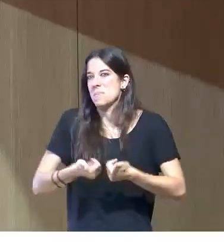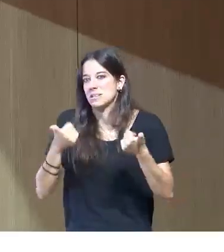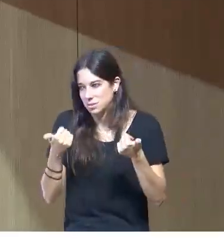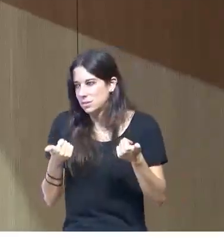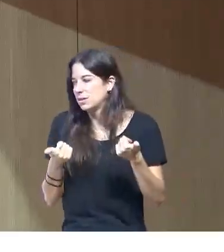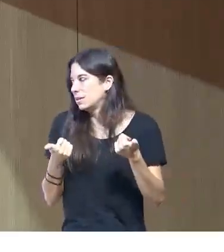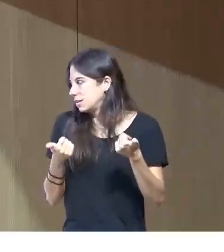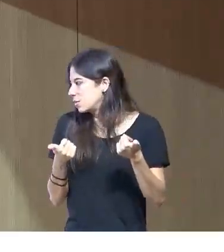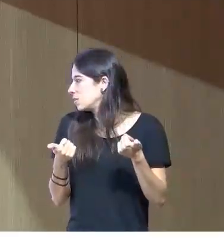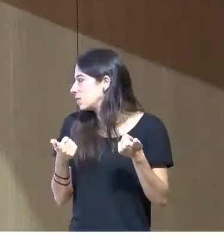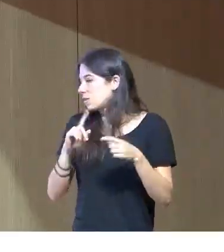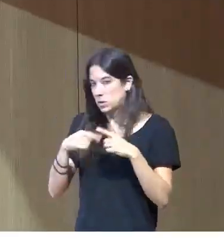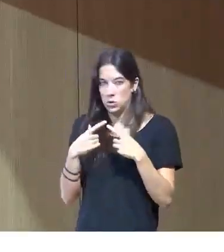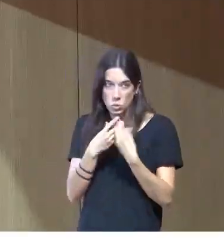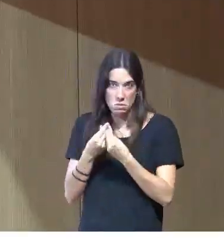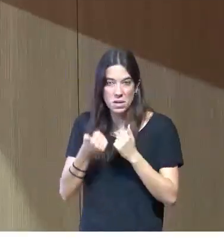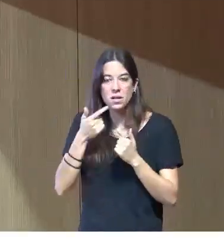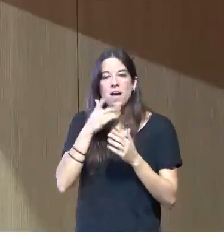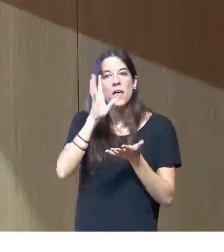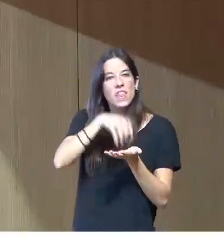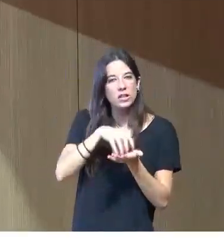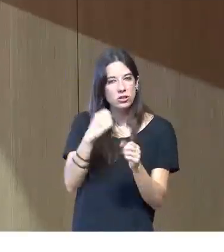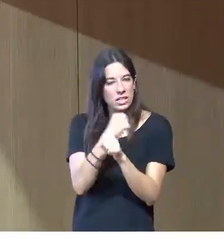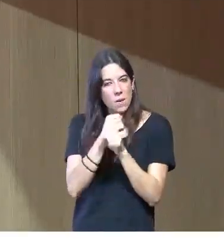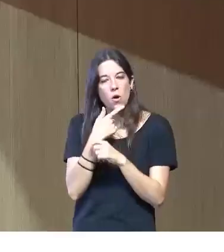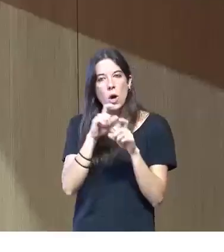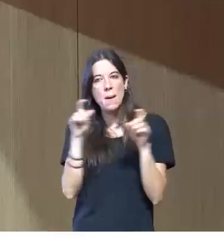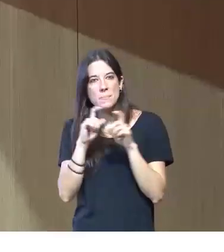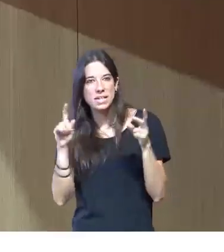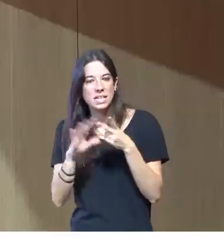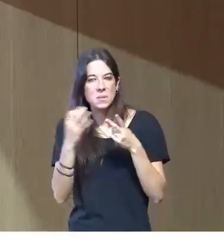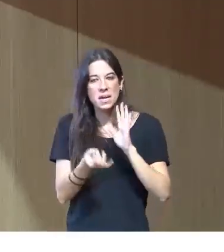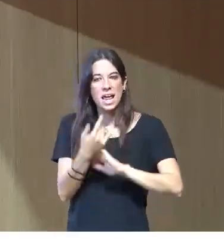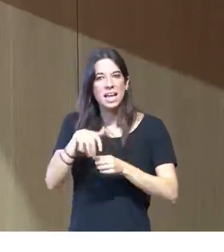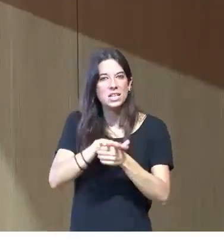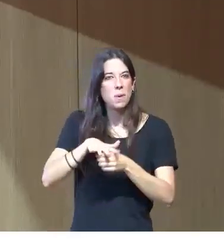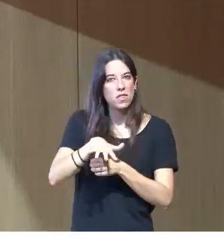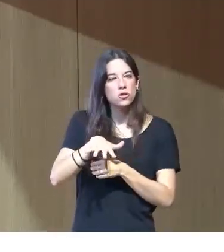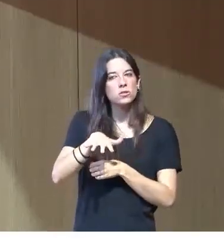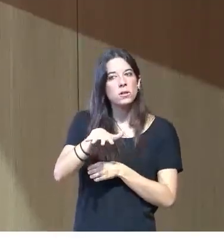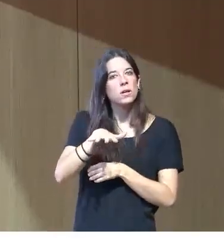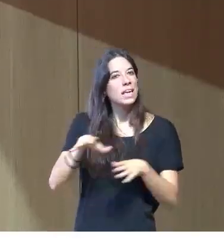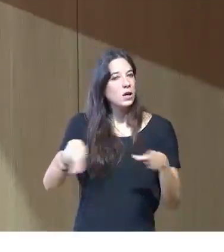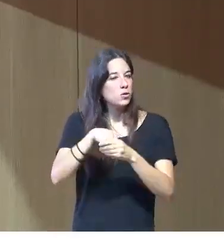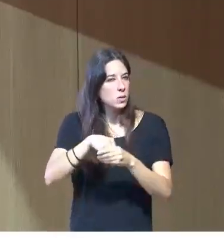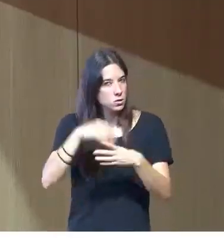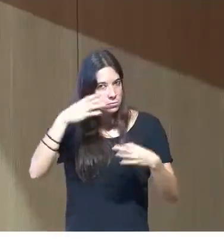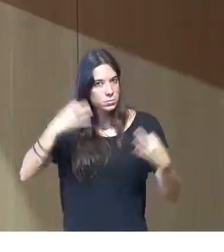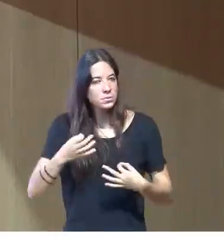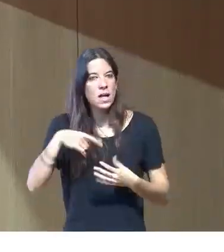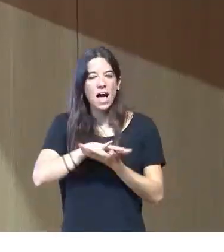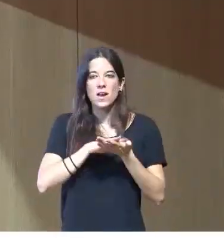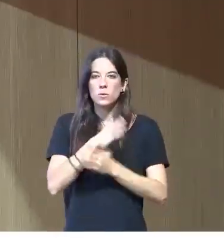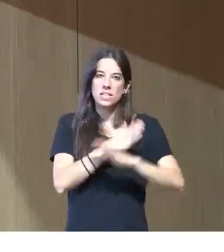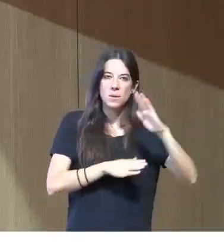más tarde entonces los centros de trabajo las empresas pues tienen que hacer centros pues muy inclusivos hablamos de